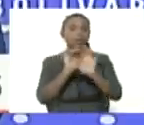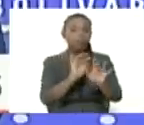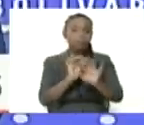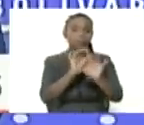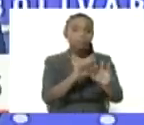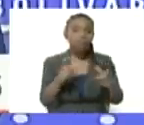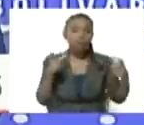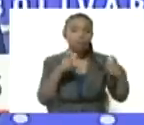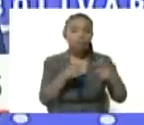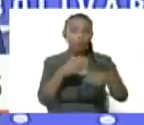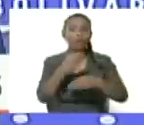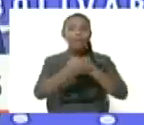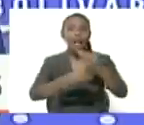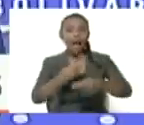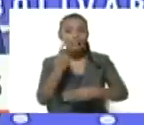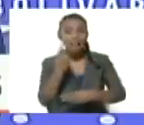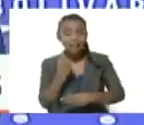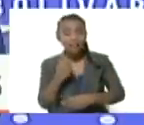cada vez que haga falta.